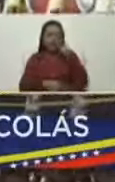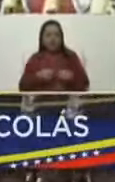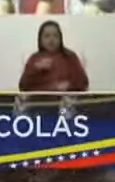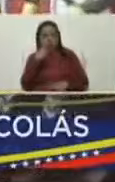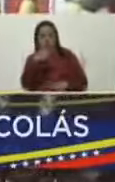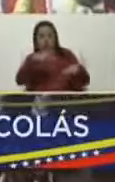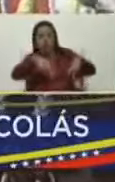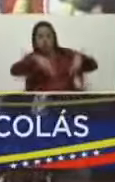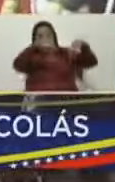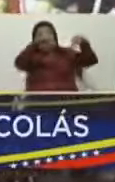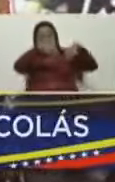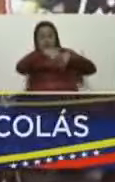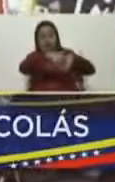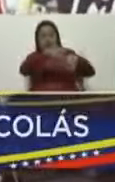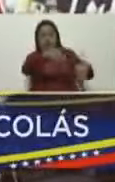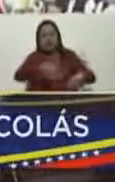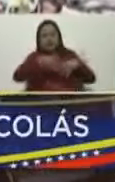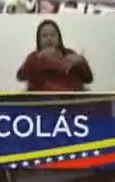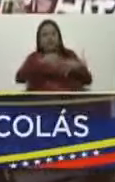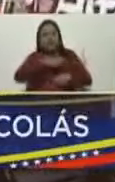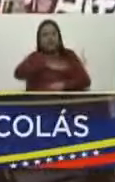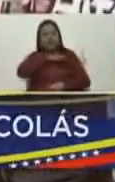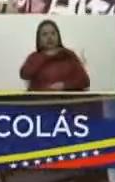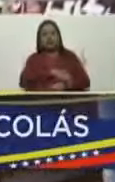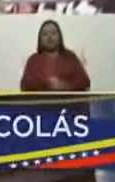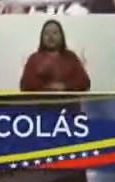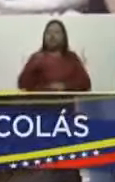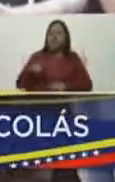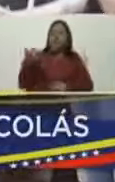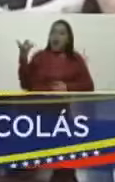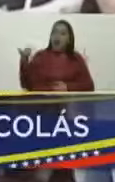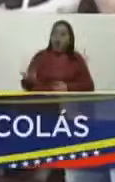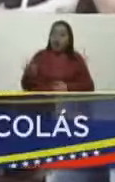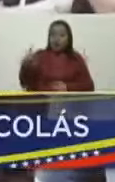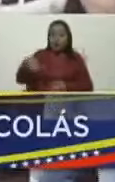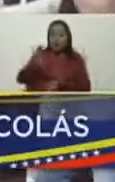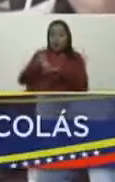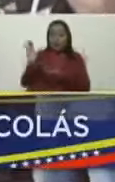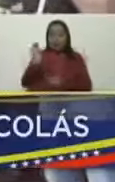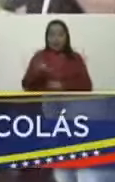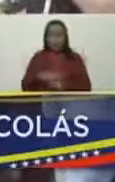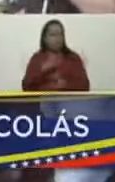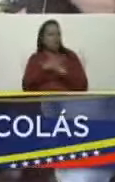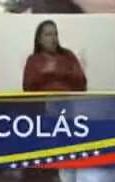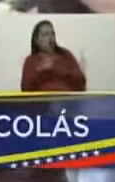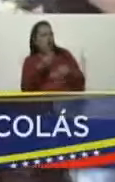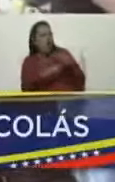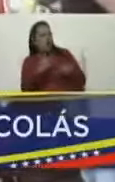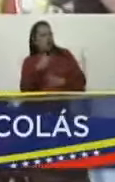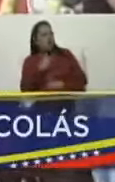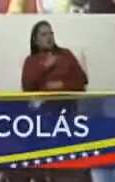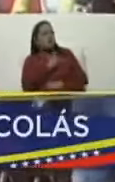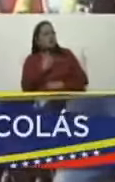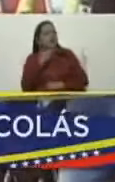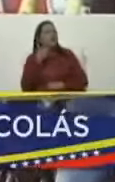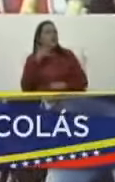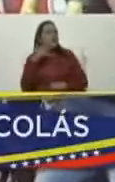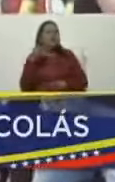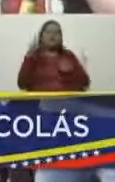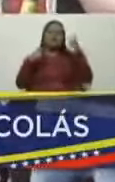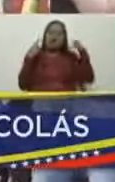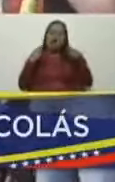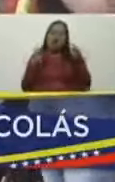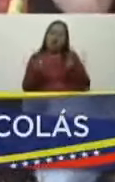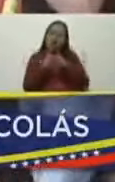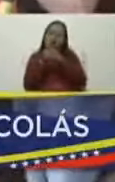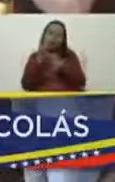cola para montarse aquí. Si ahora lo vas a poder ver por todo el centro de Caracas, en la explicación. ¿Pero cómo hago? Quiero salir a pasear con Cilia